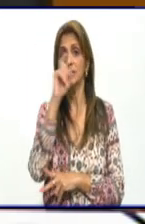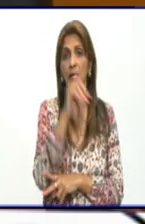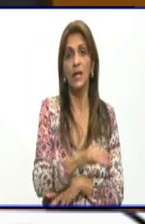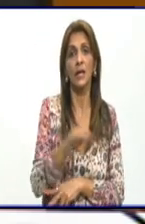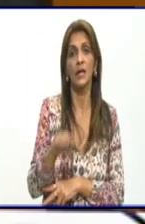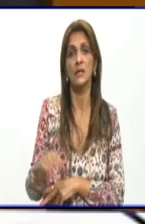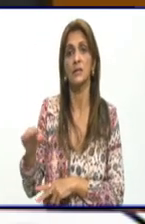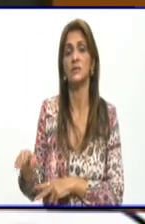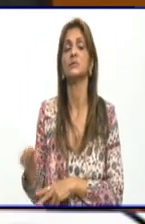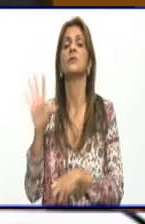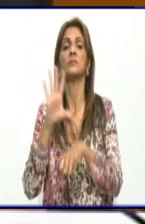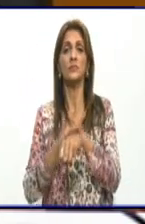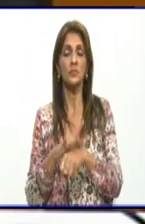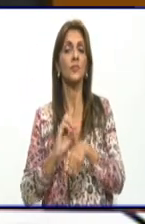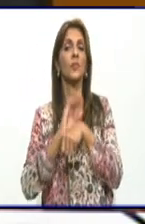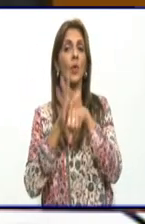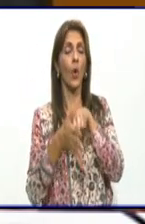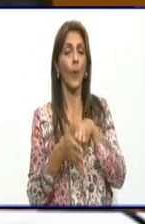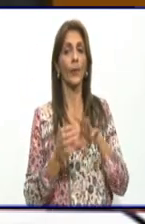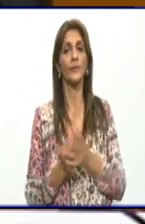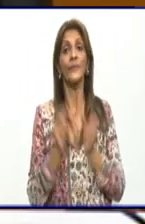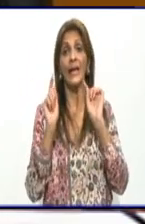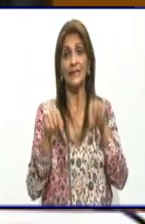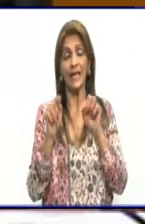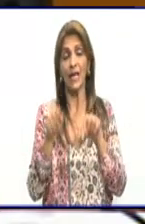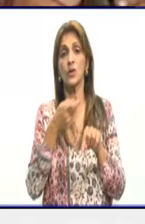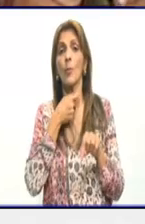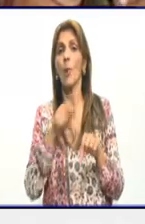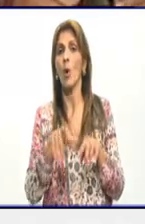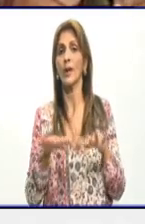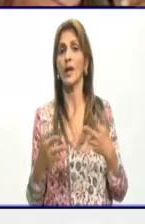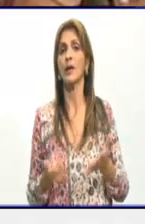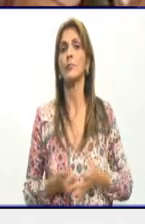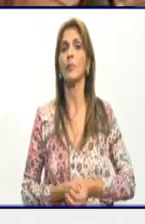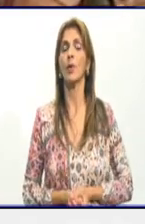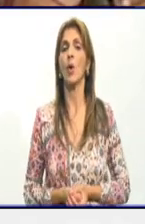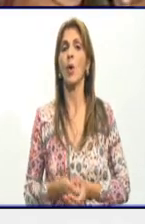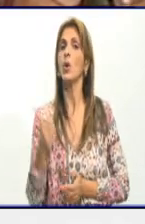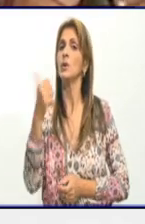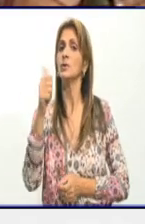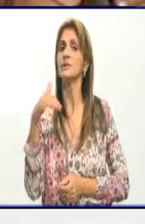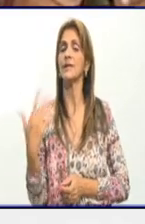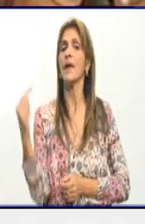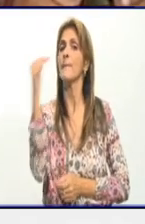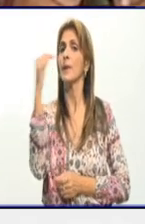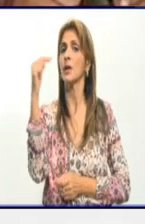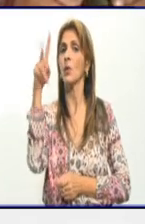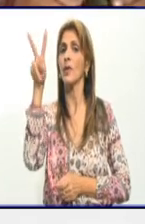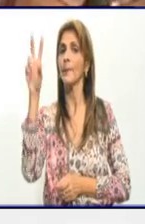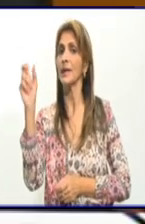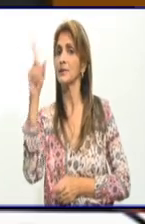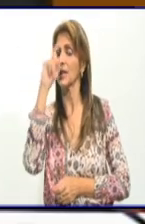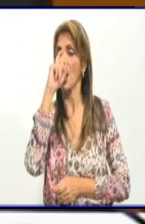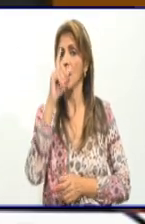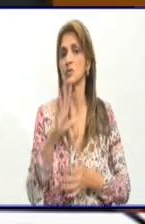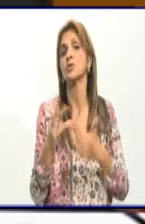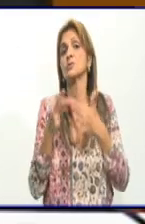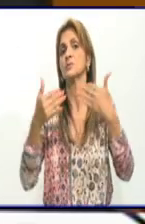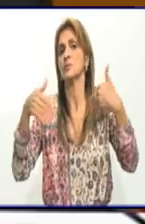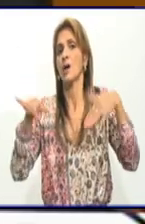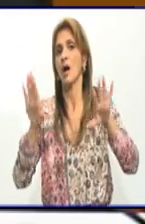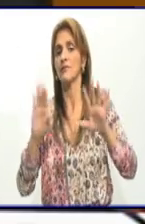edad pediátrica. De ellos, hoy, por ejemplo, de los casos de hoy, 10 fueron menores de 20 años.